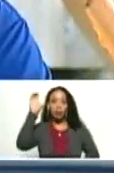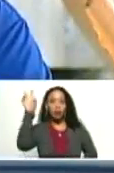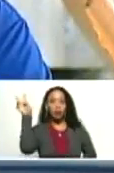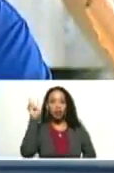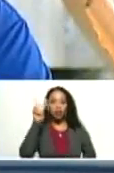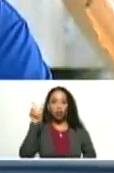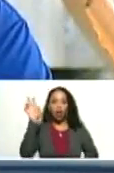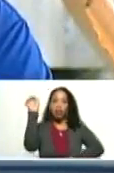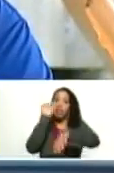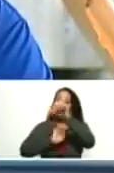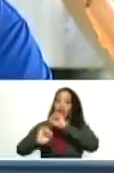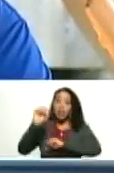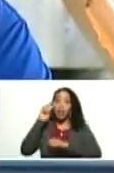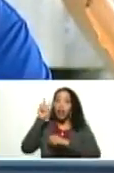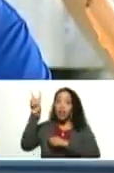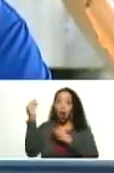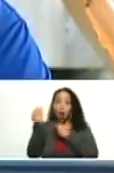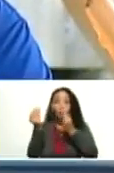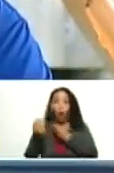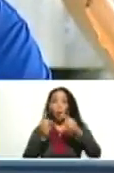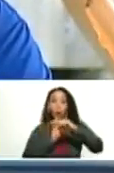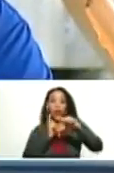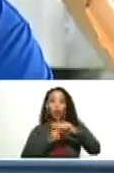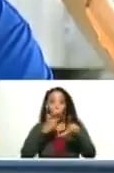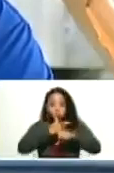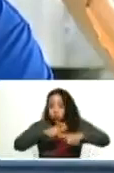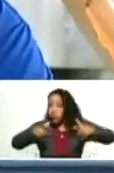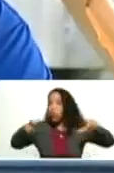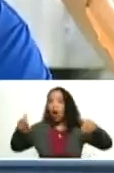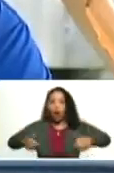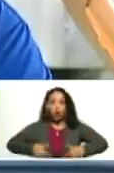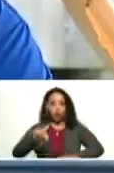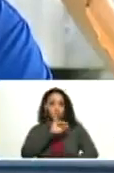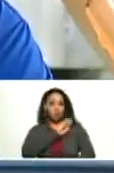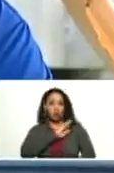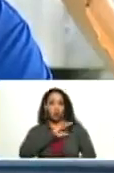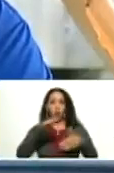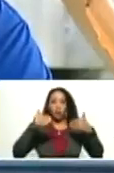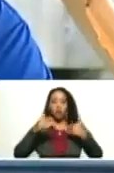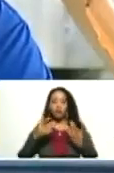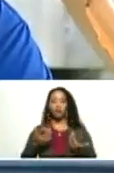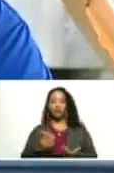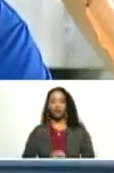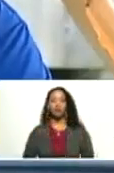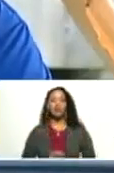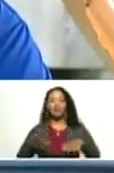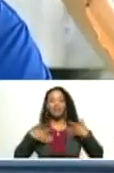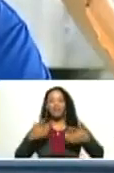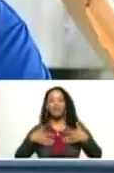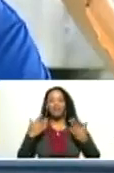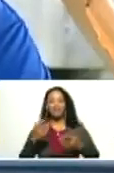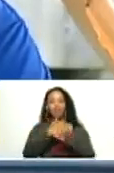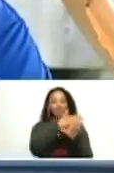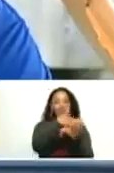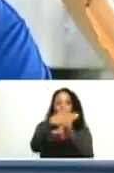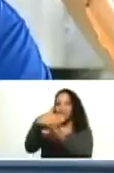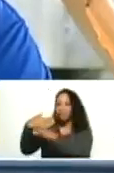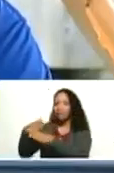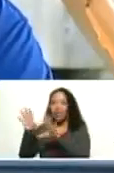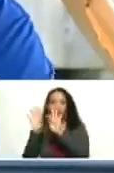la alegría de ver prosperar y recuperarse las cosas con esfuerzo propio, la alegría de compartir en familia, en